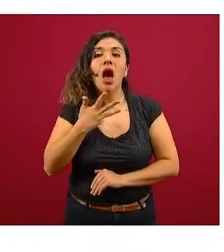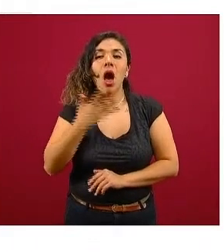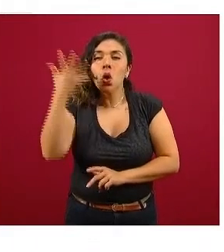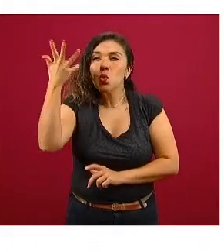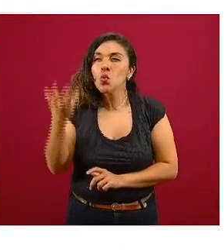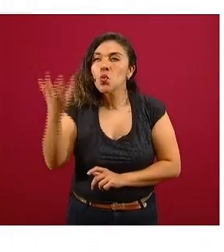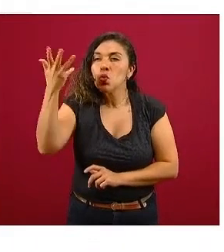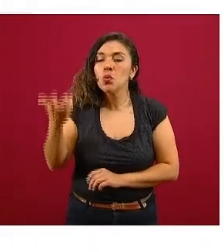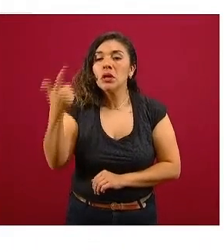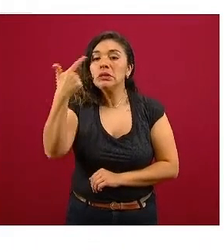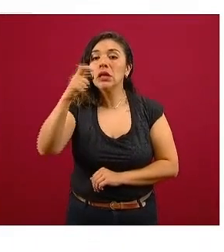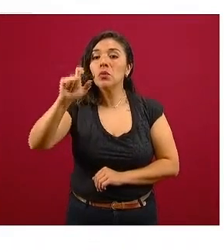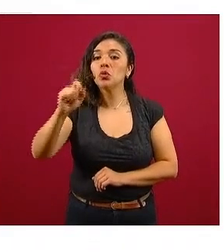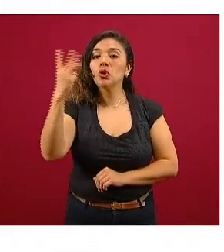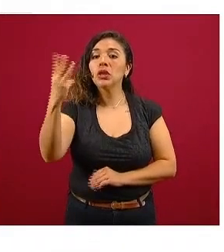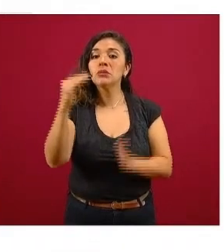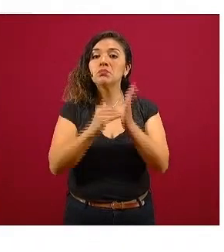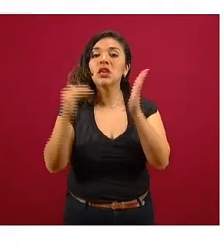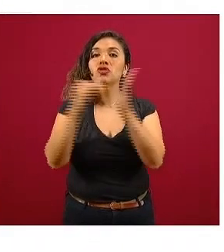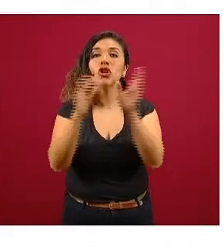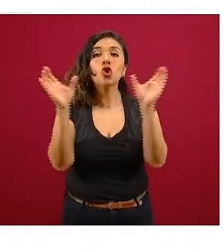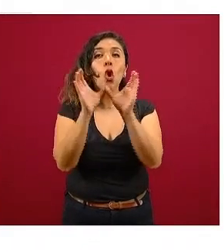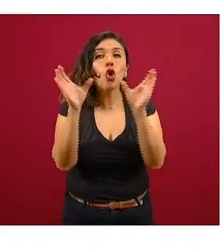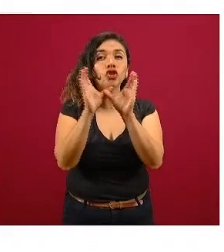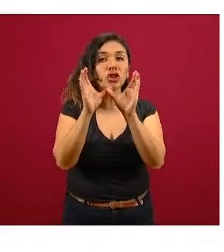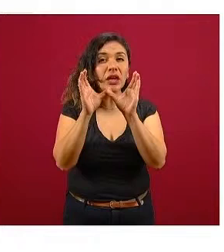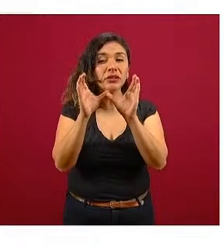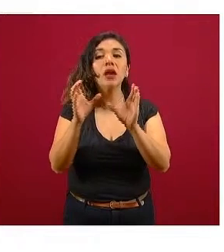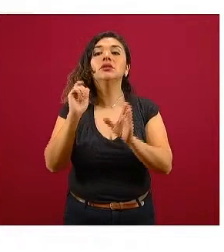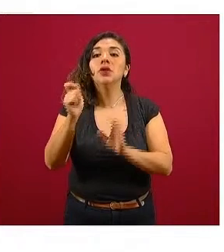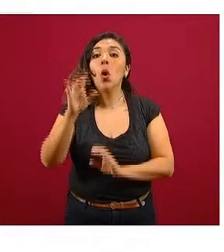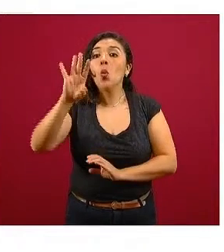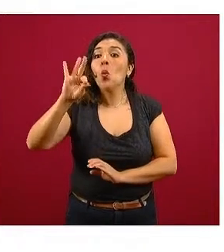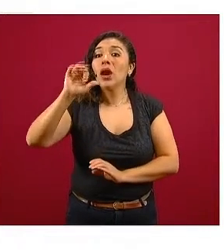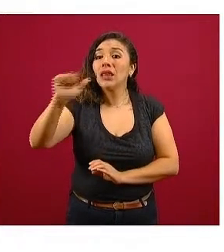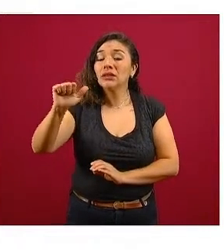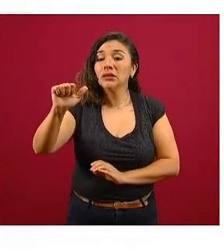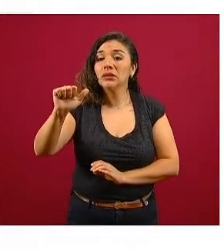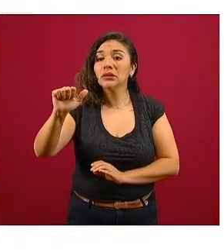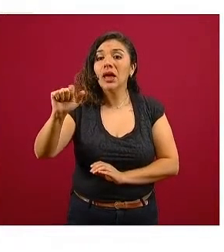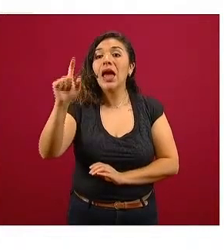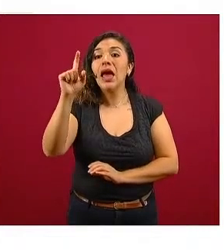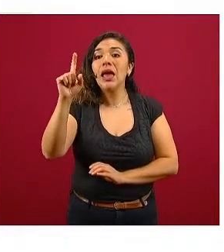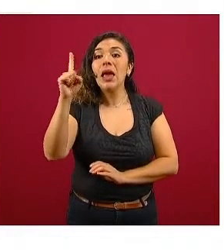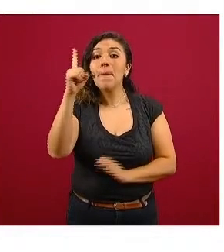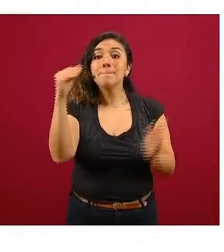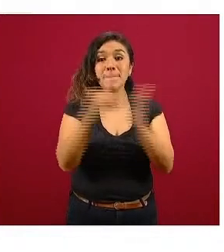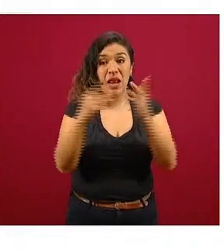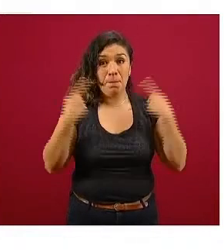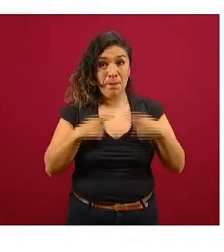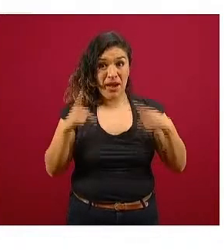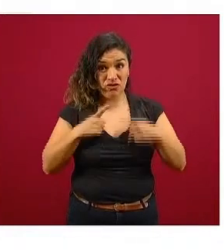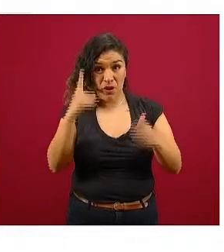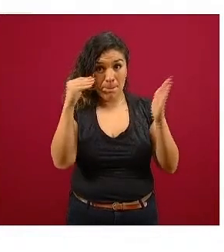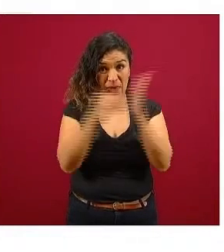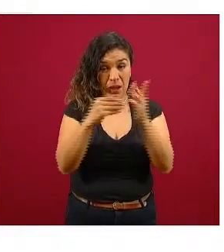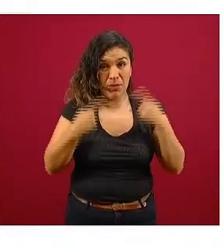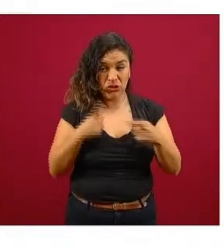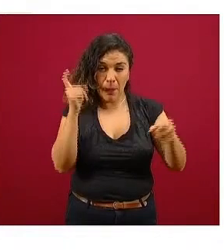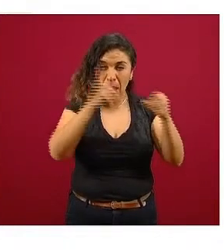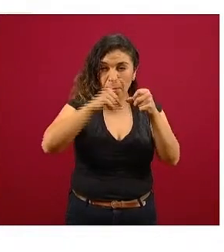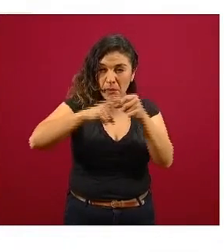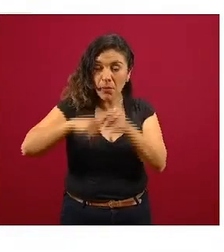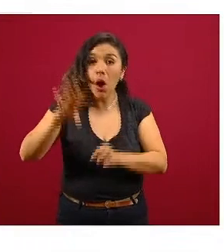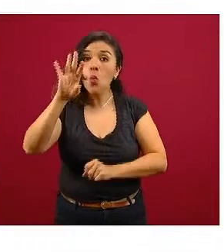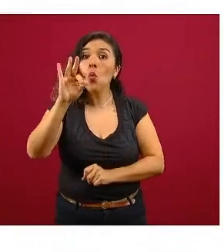descargado 7.3 millones de constancias, 46 de cada 100 usuarios, de cada 1,000